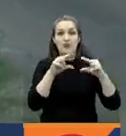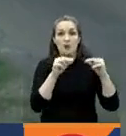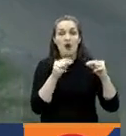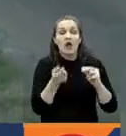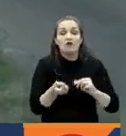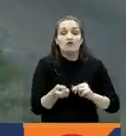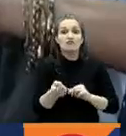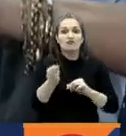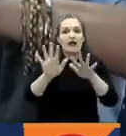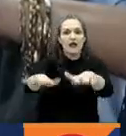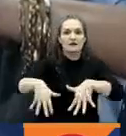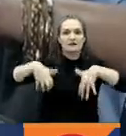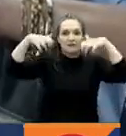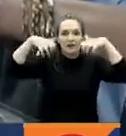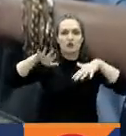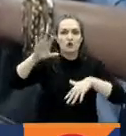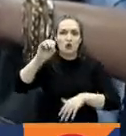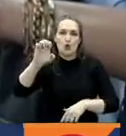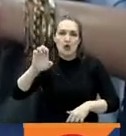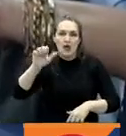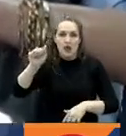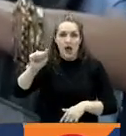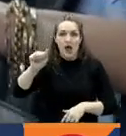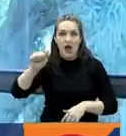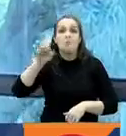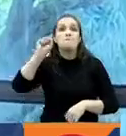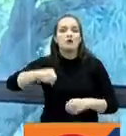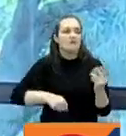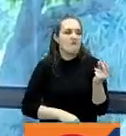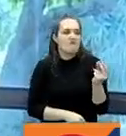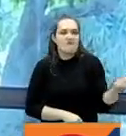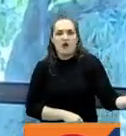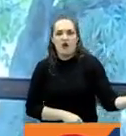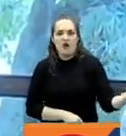en la Asamblea General de la OEA, que podría suspenderlo del bloque regional y aislarlo aún más.